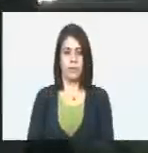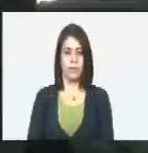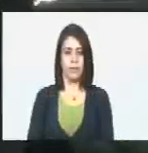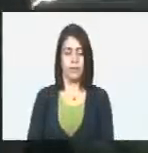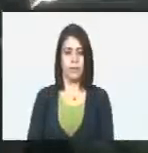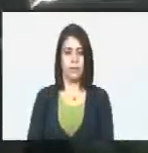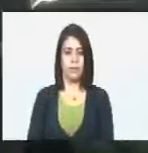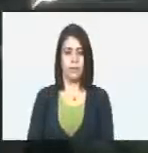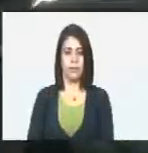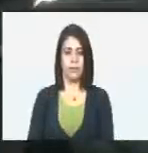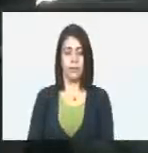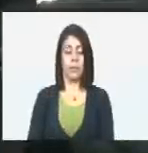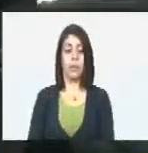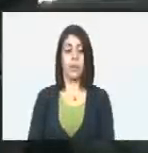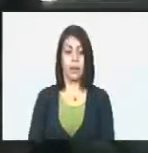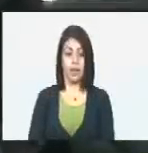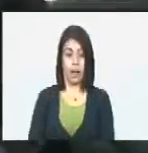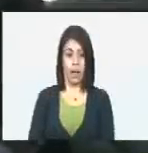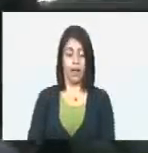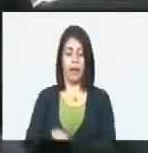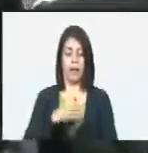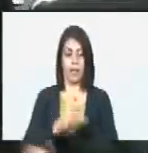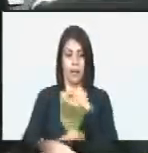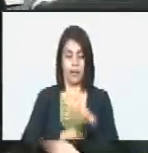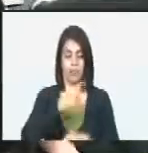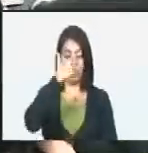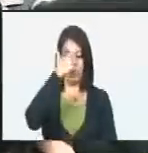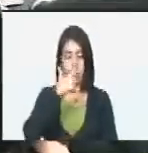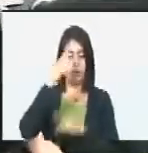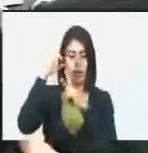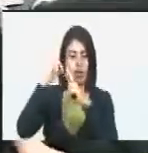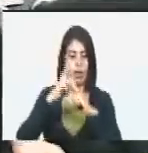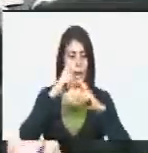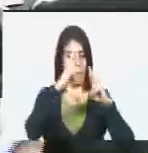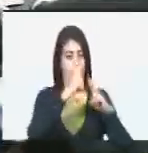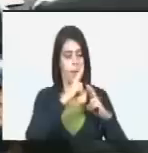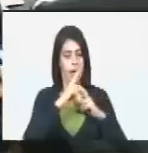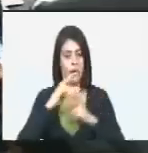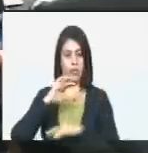Y así se granjeó el respeto de todos.